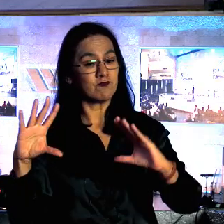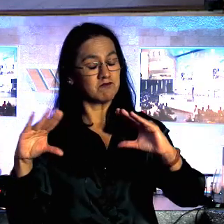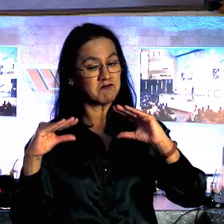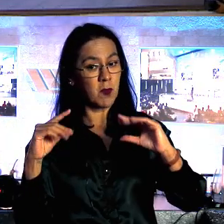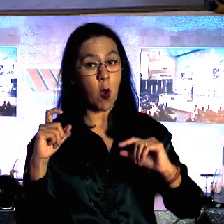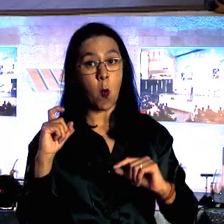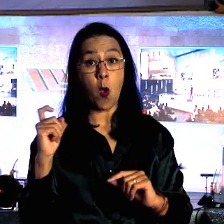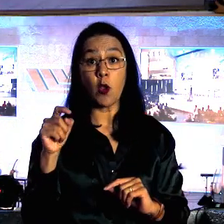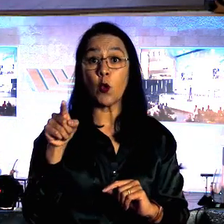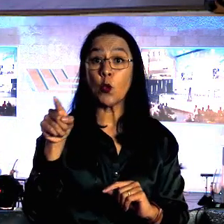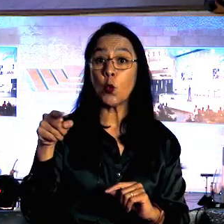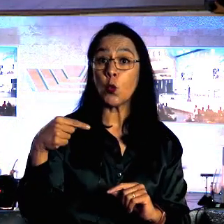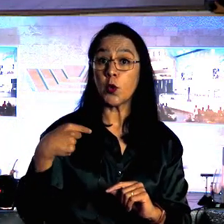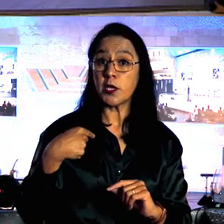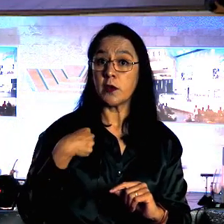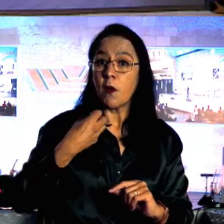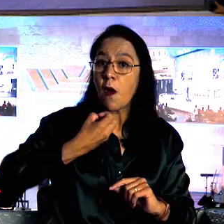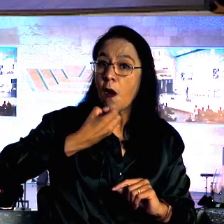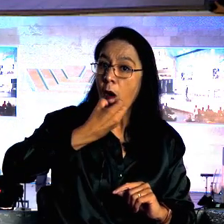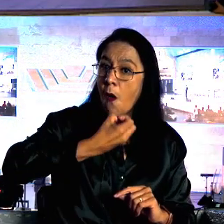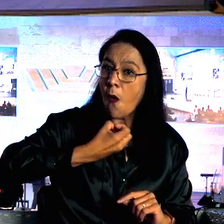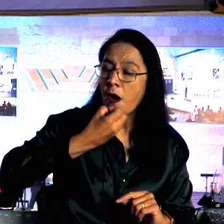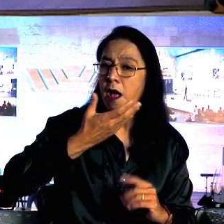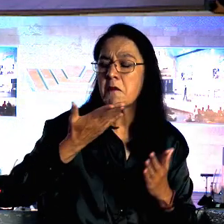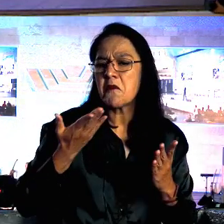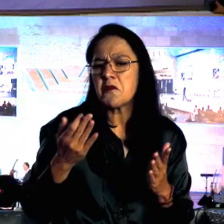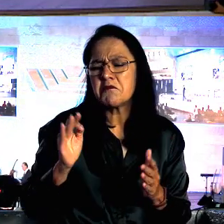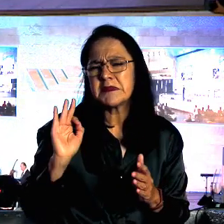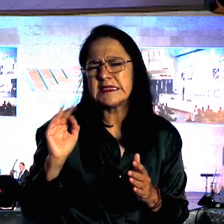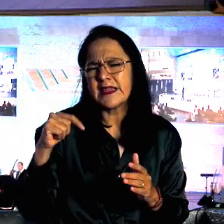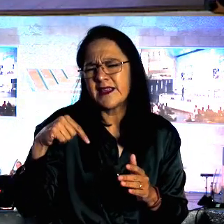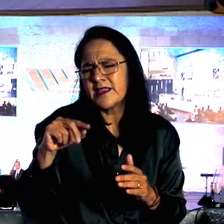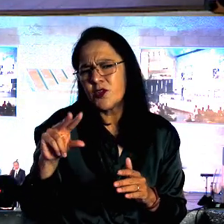Cuando tú y yo oramos, tal vez no aquí,